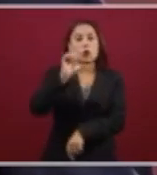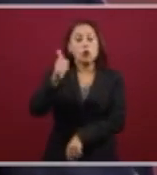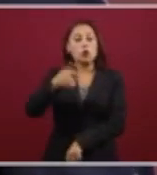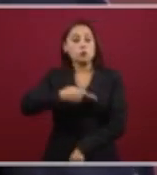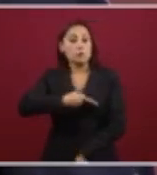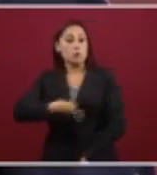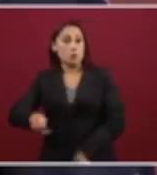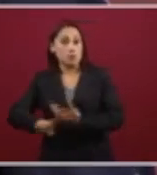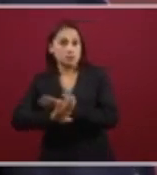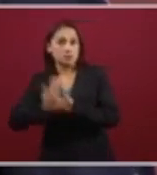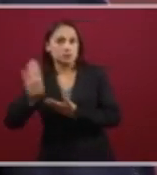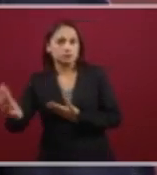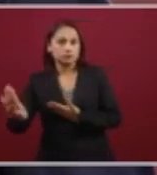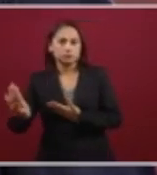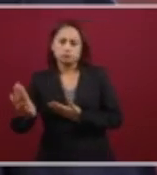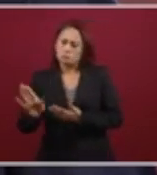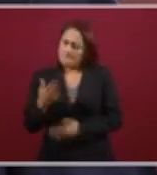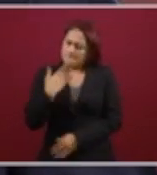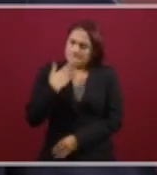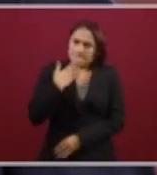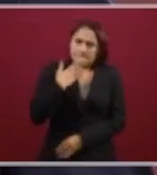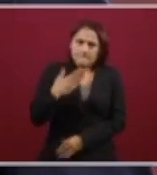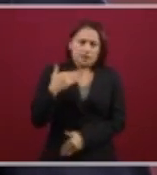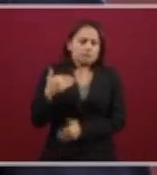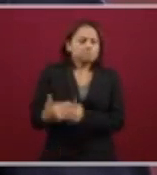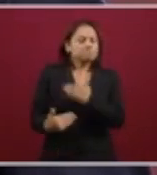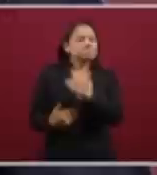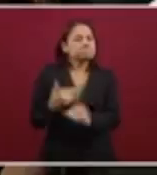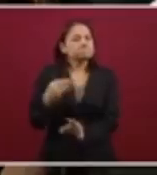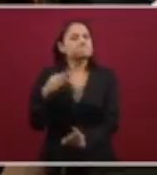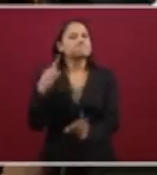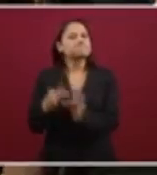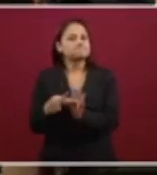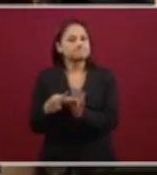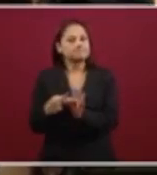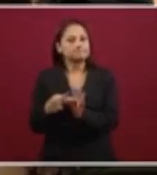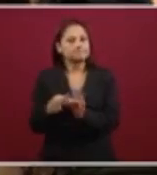bien. A estas alturas,